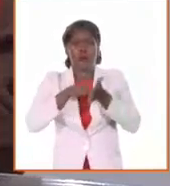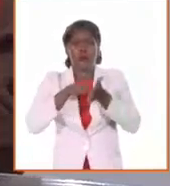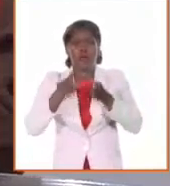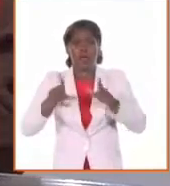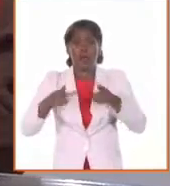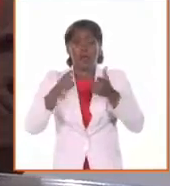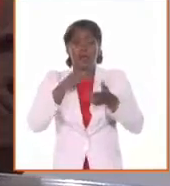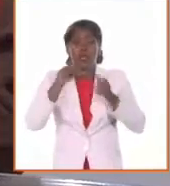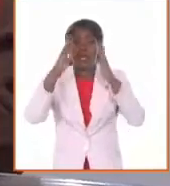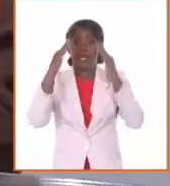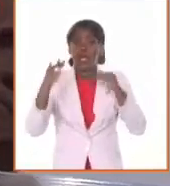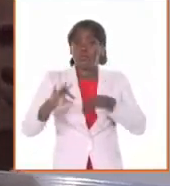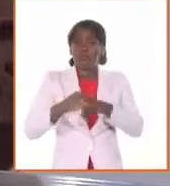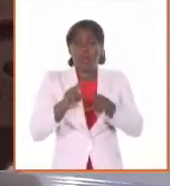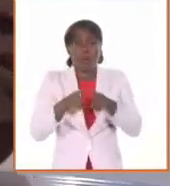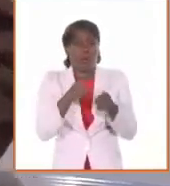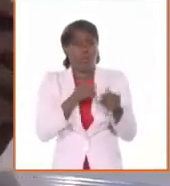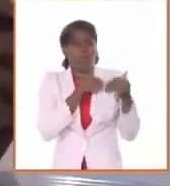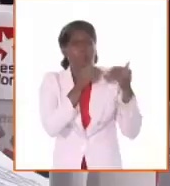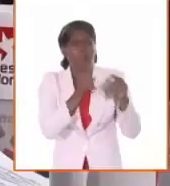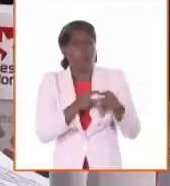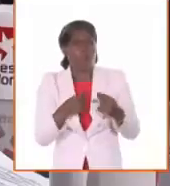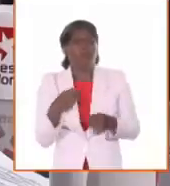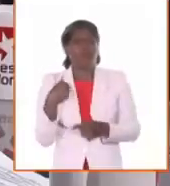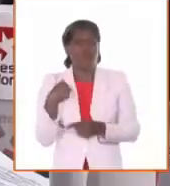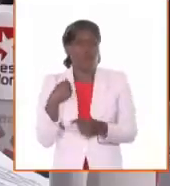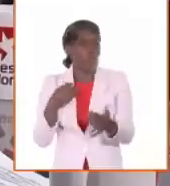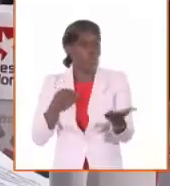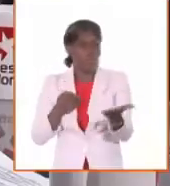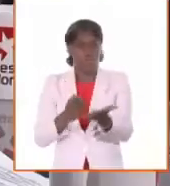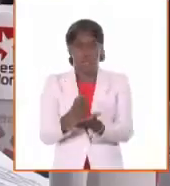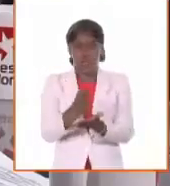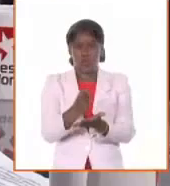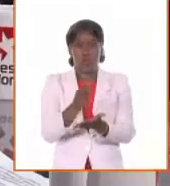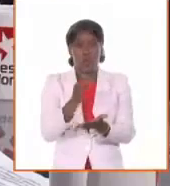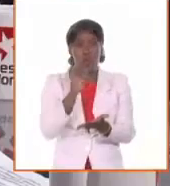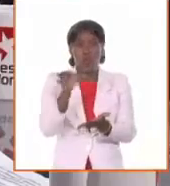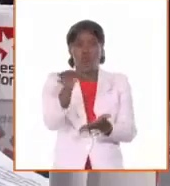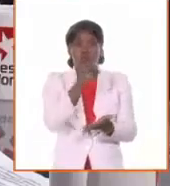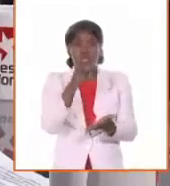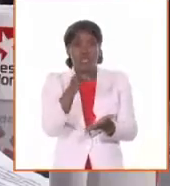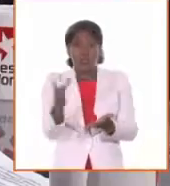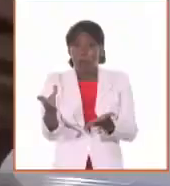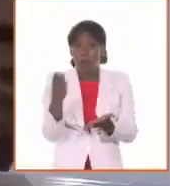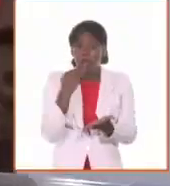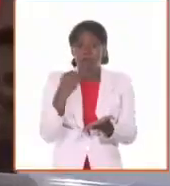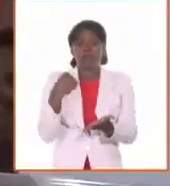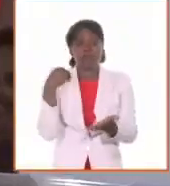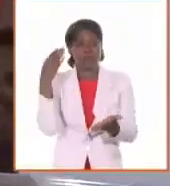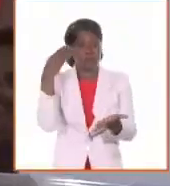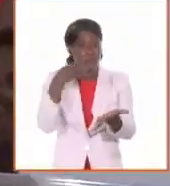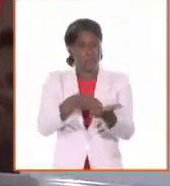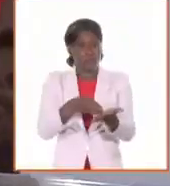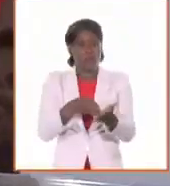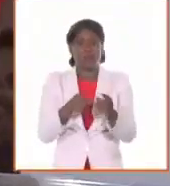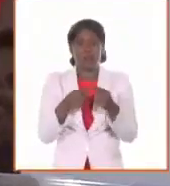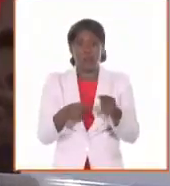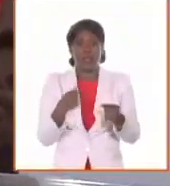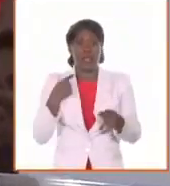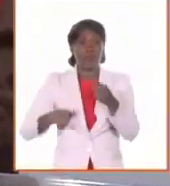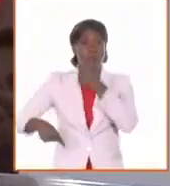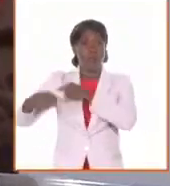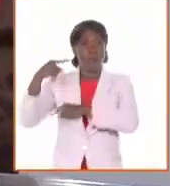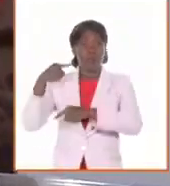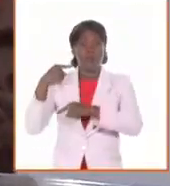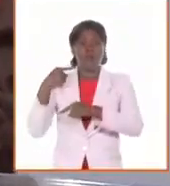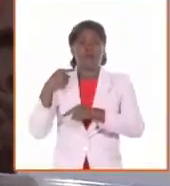nosotros tenemos los palacios de los matrimonios que son el número de matrimonio nueve mil más de ciento nueve mil el año pasado exactamente